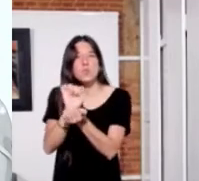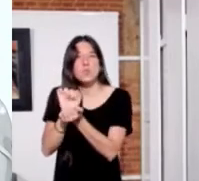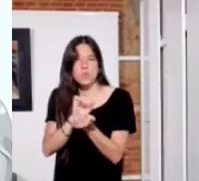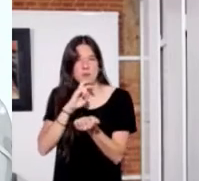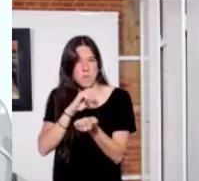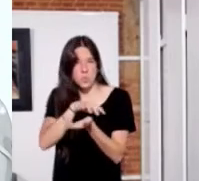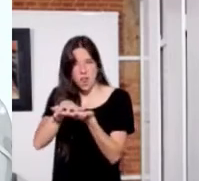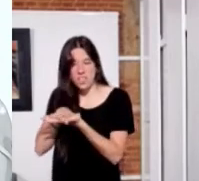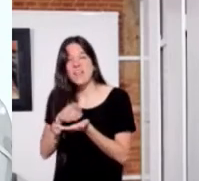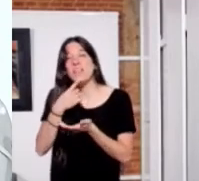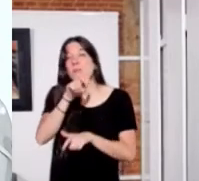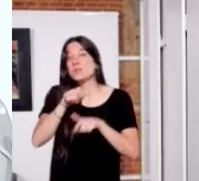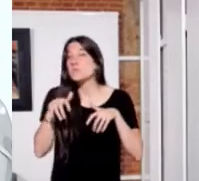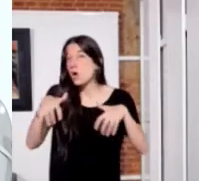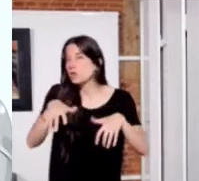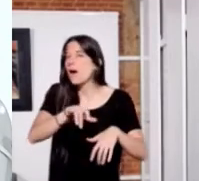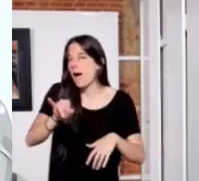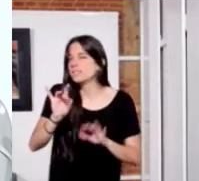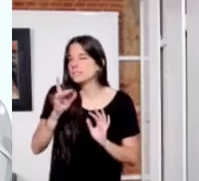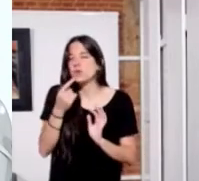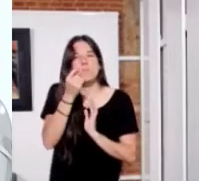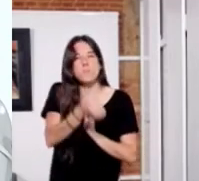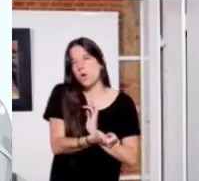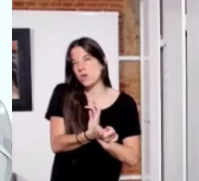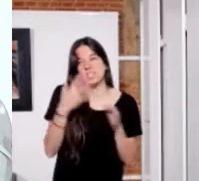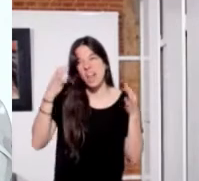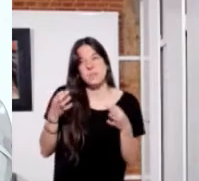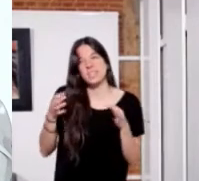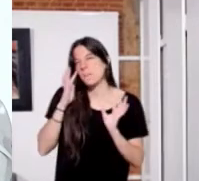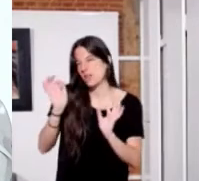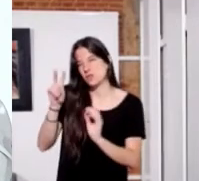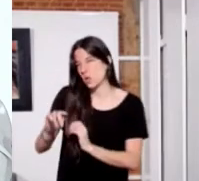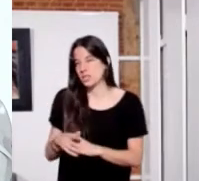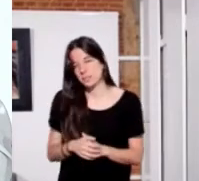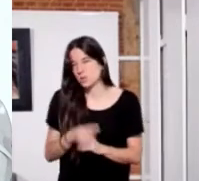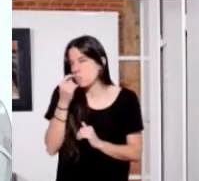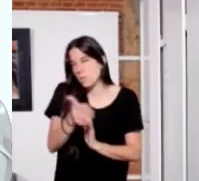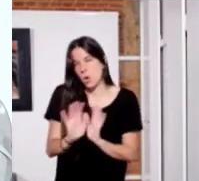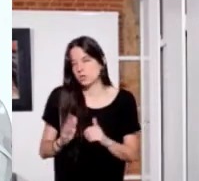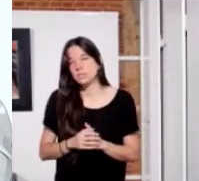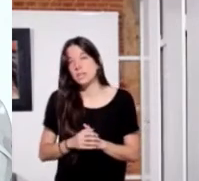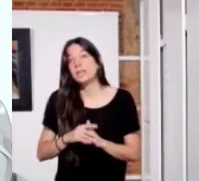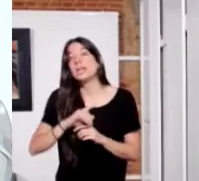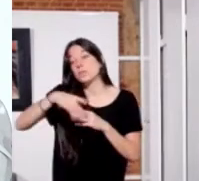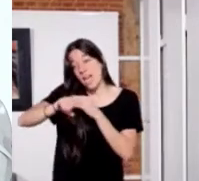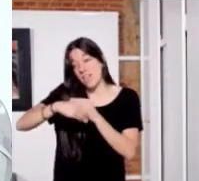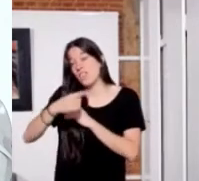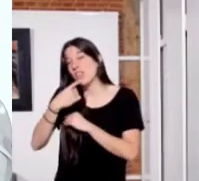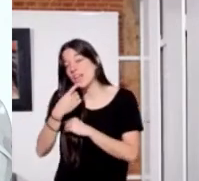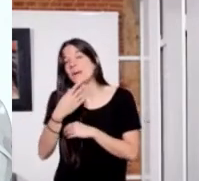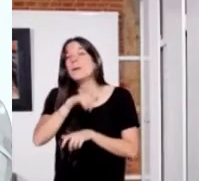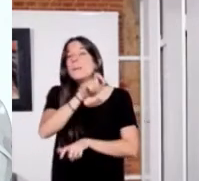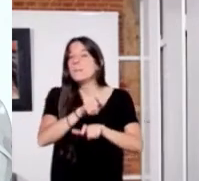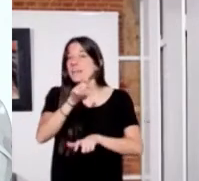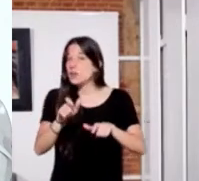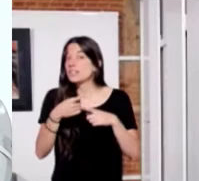existen, pero son demasiado pocos para ser verdaderamente peligrosos. Y añadía que son más peligrosos las